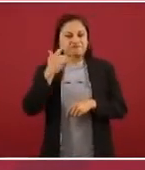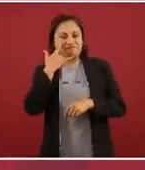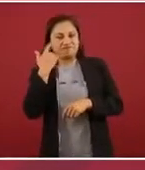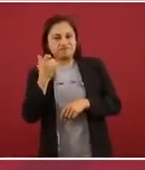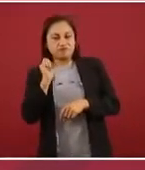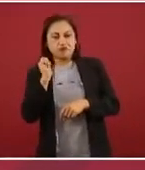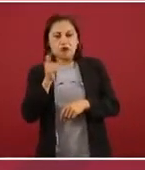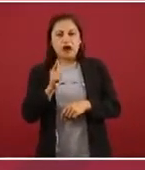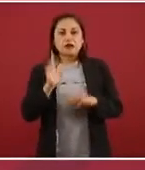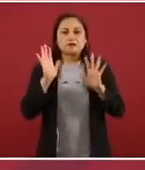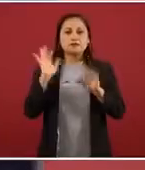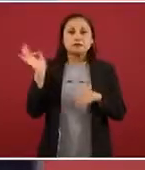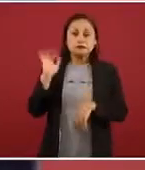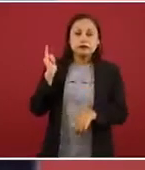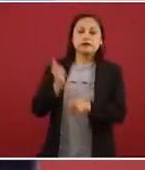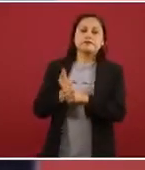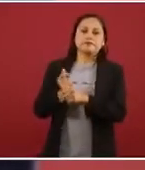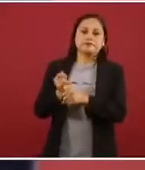pero aumentos